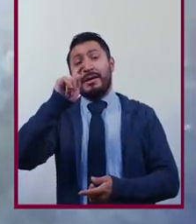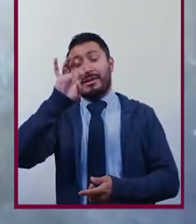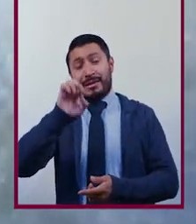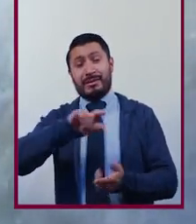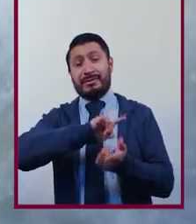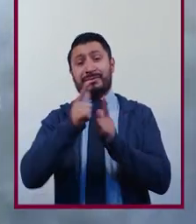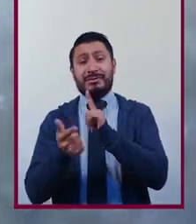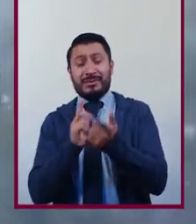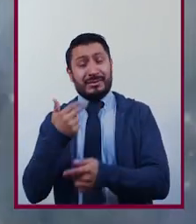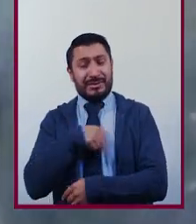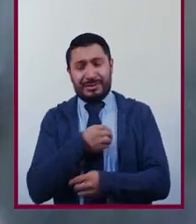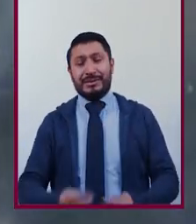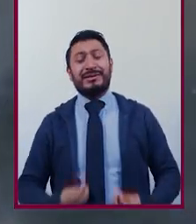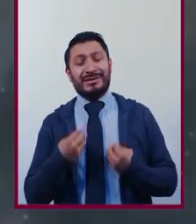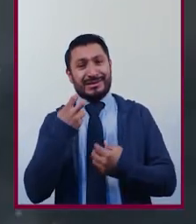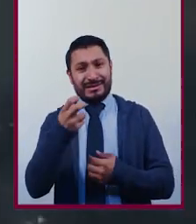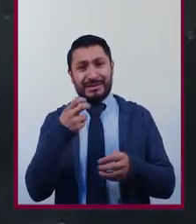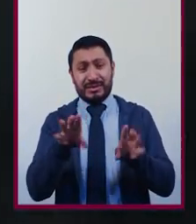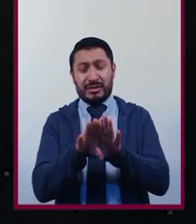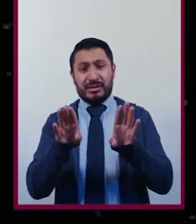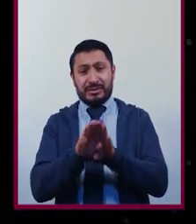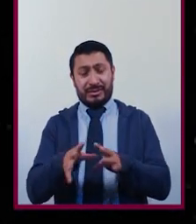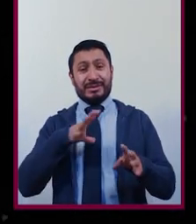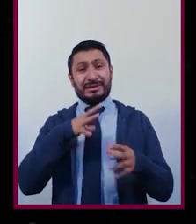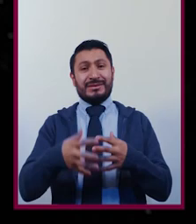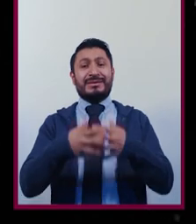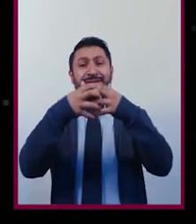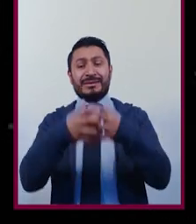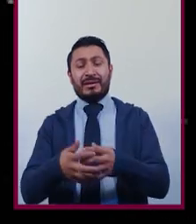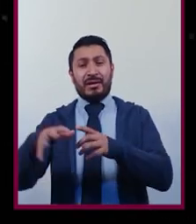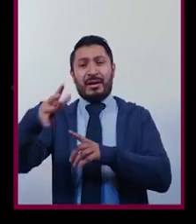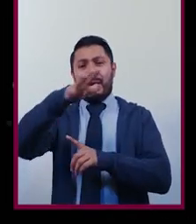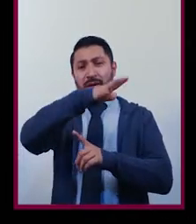vivimos, la galaxia donde se encuentra nuestro sistema solar.